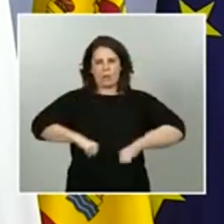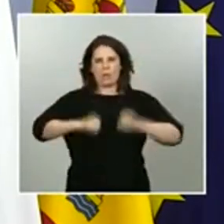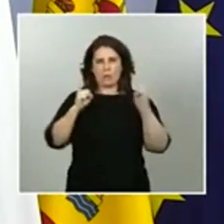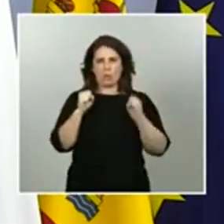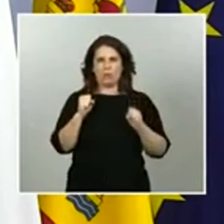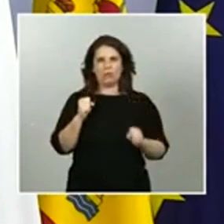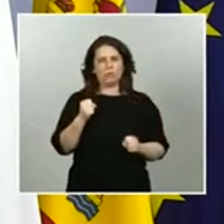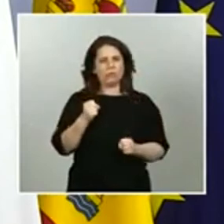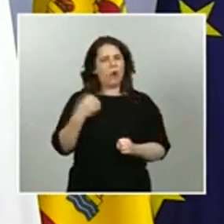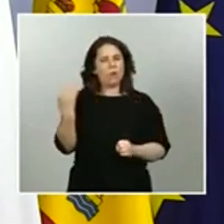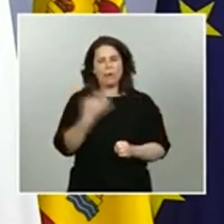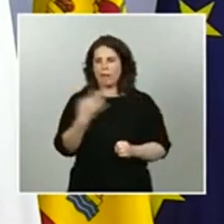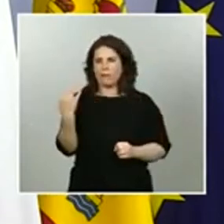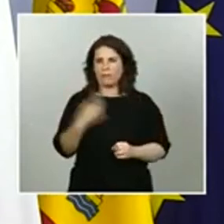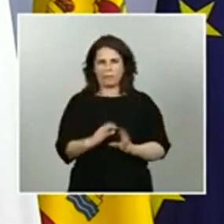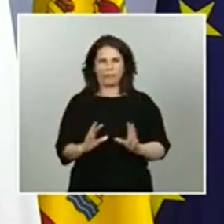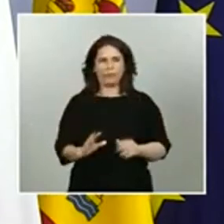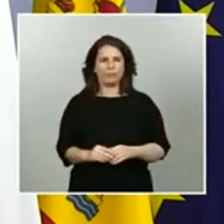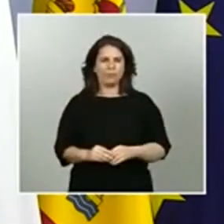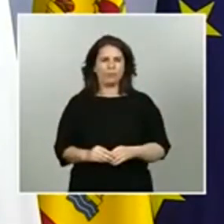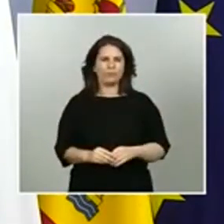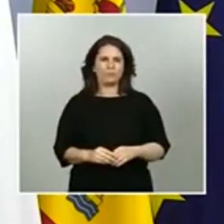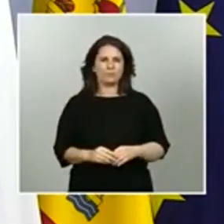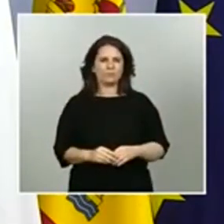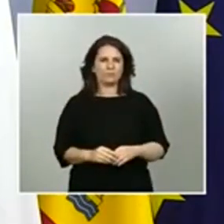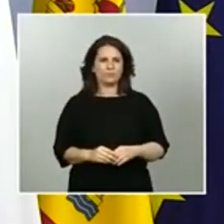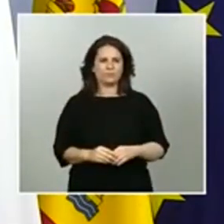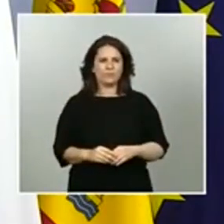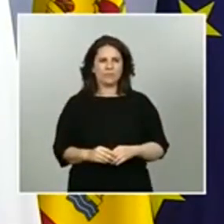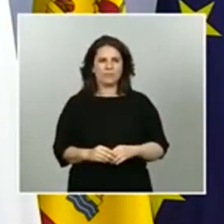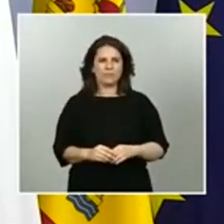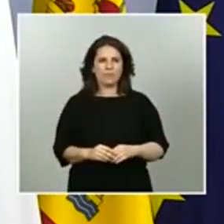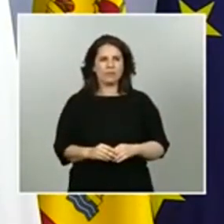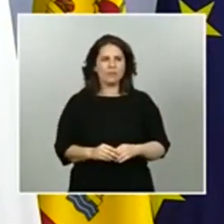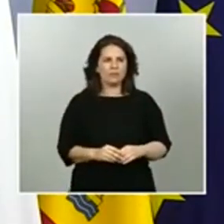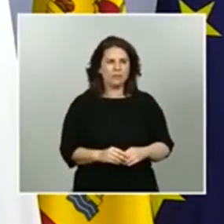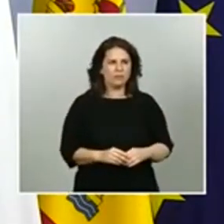acuerdo. En relación con el MEDE, vamos a ver,